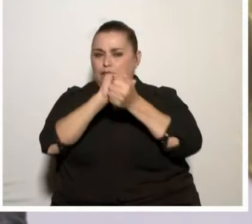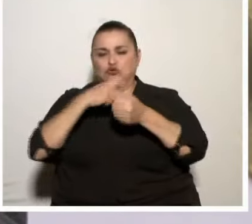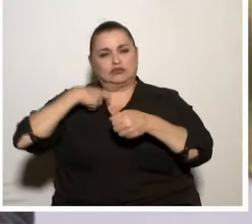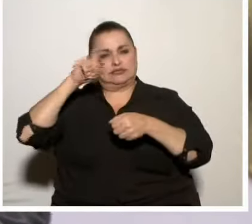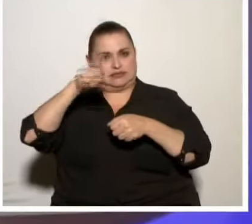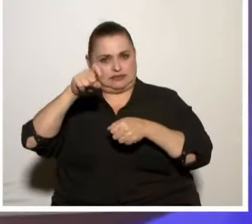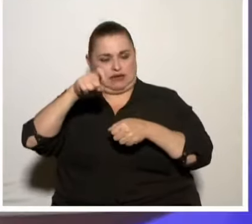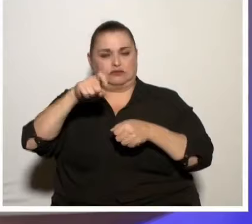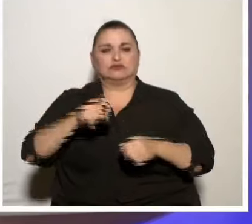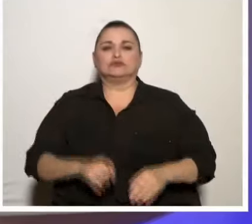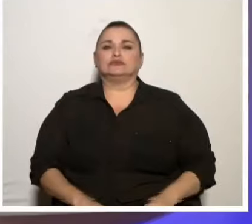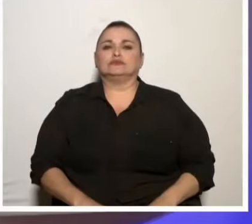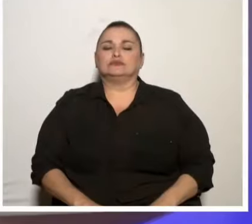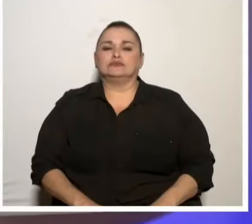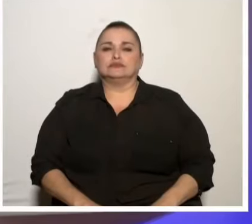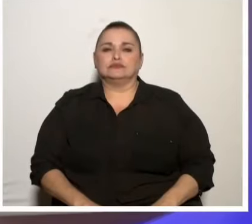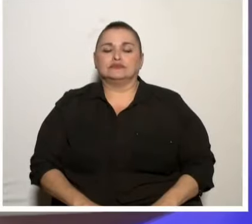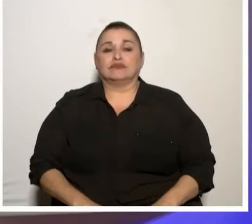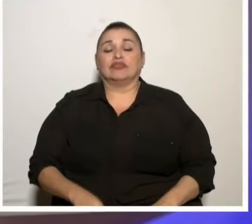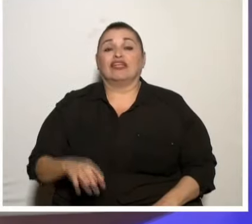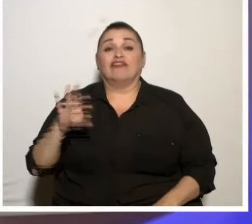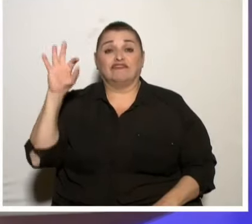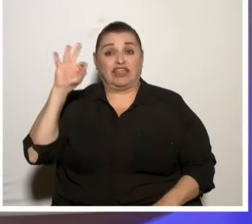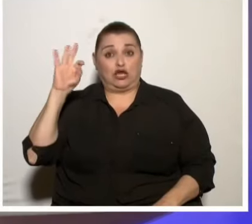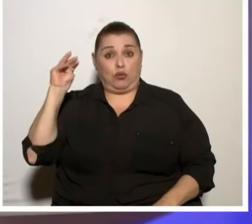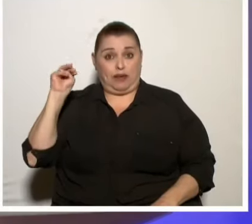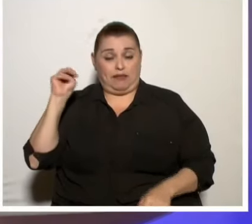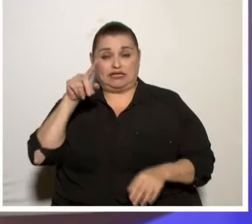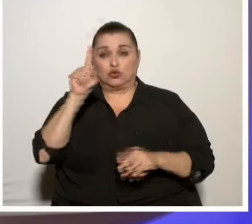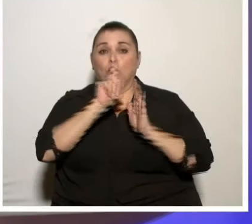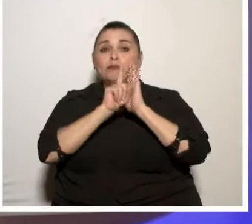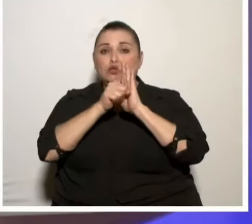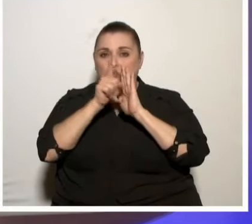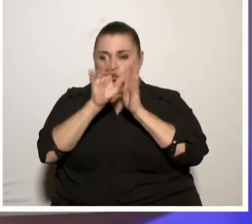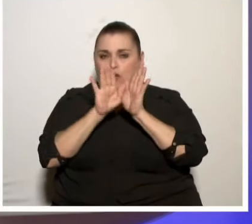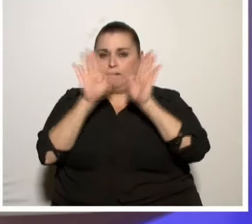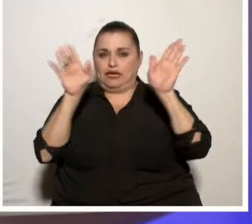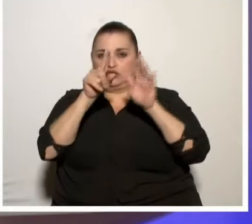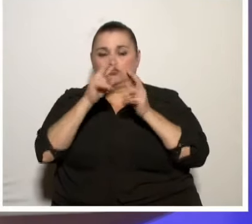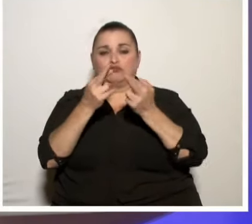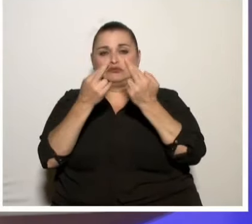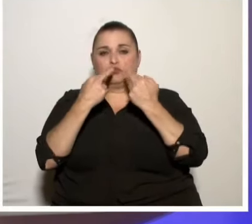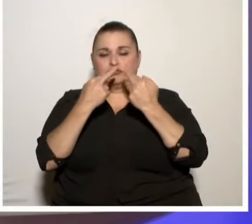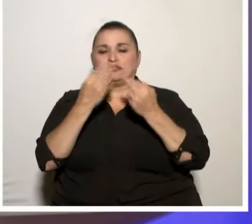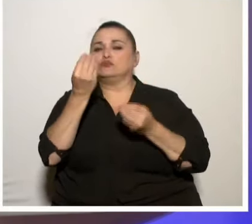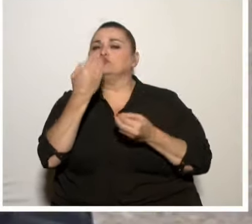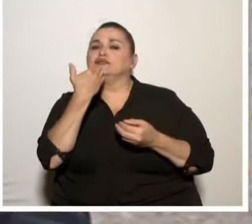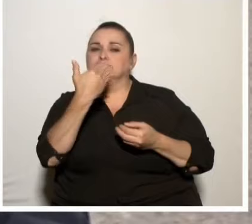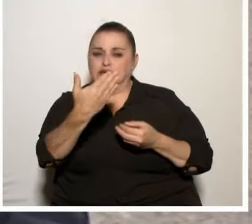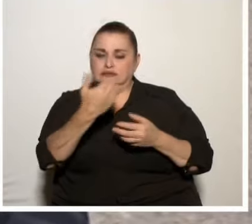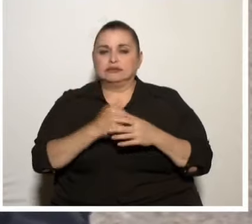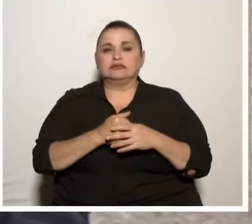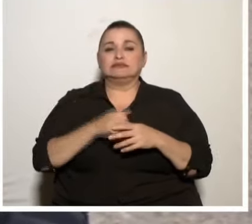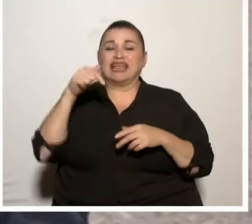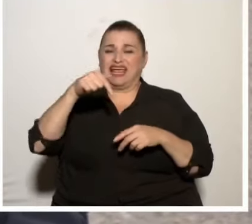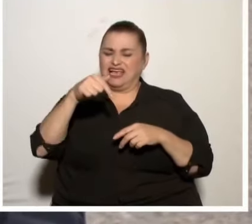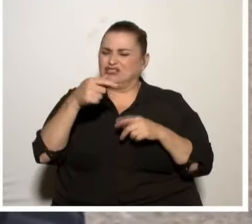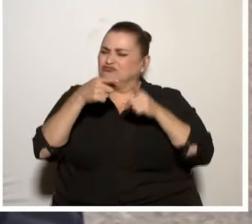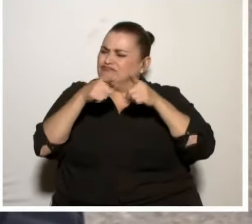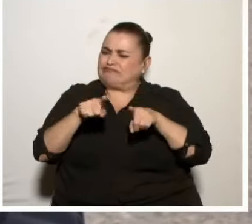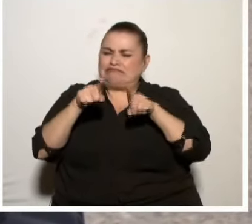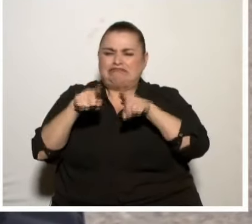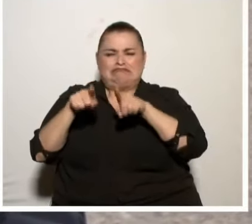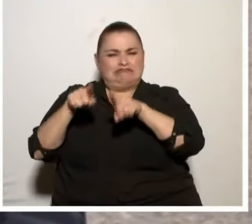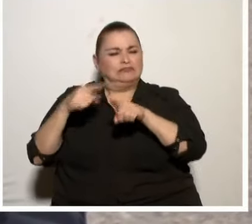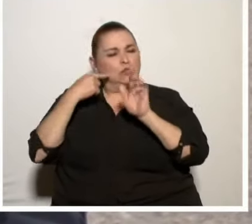necesarios. Don Federico, tiene ahora usted 1 minuto para ampliar su respuesta. Muchas gracias. Este flagelo